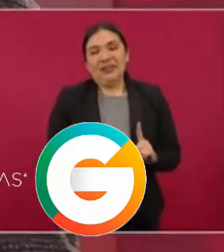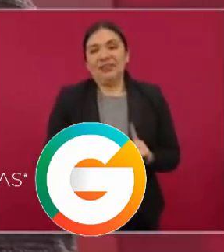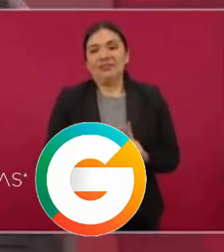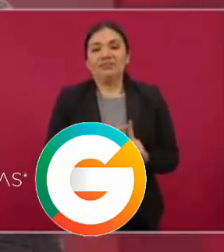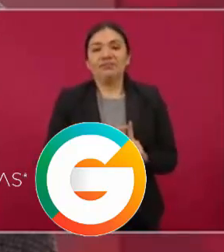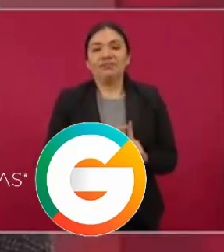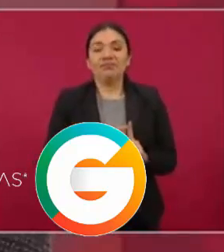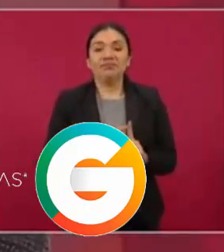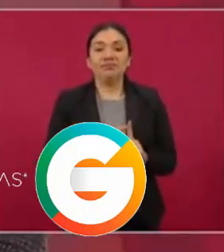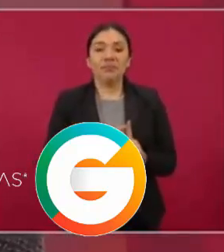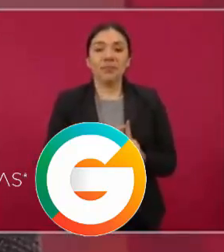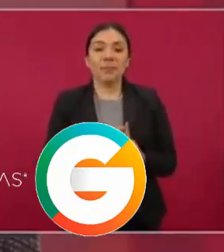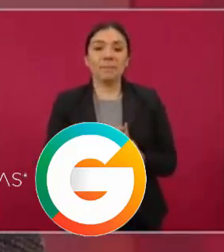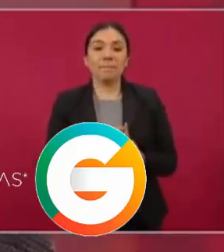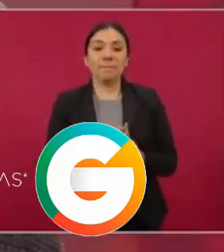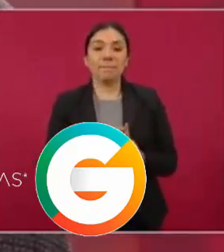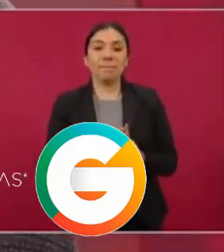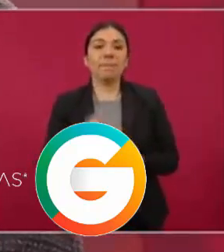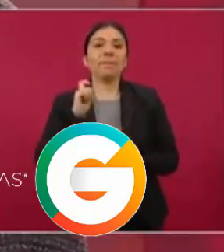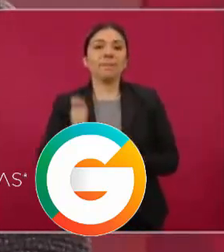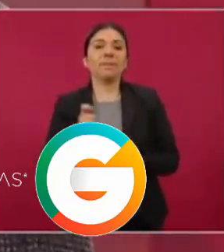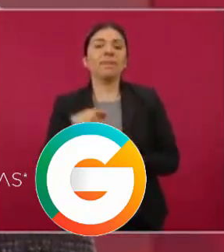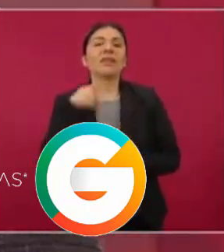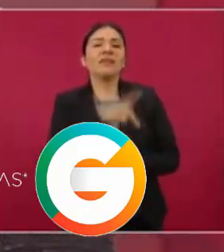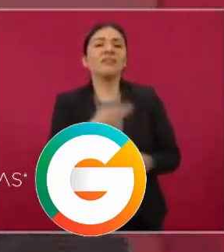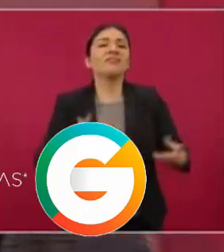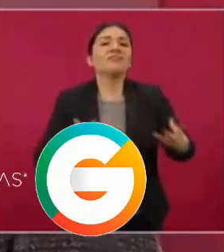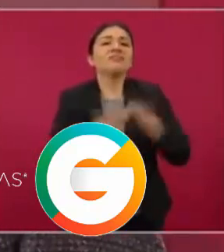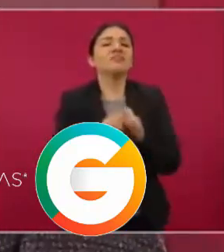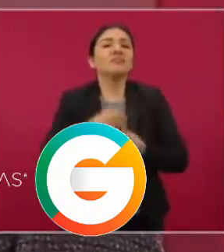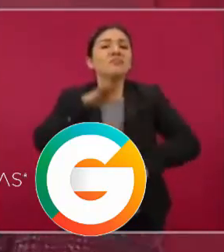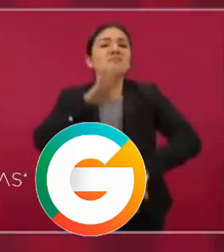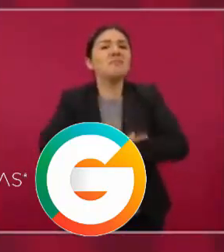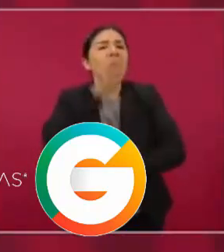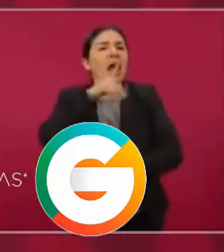pues son más salinistas que Salinas.